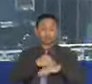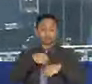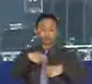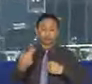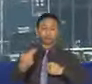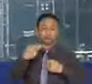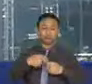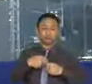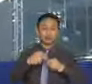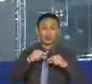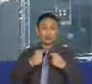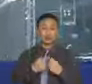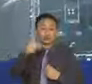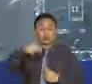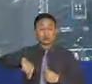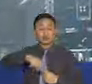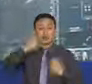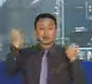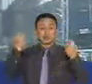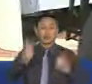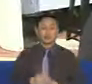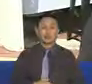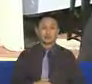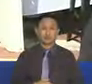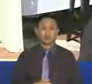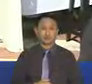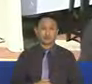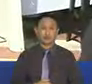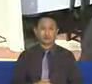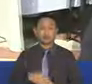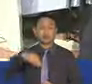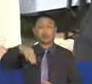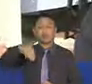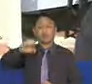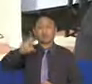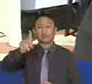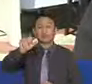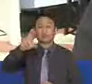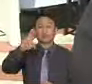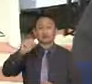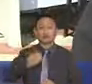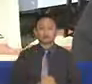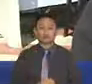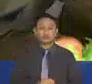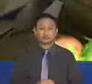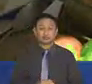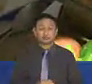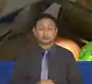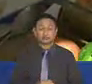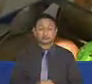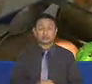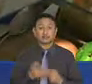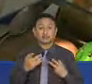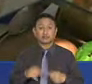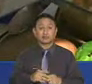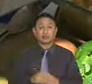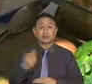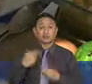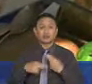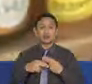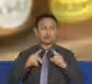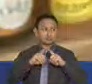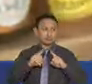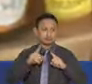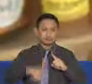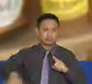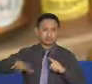participaron grandes exponentes de la fiesta popular y sus playas y el grupo de bomba poder negro además de emprendedores de todas partes